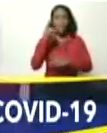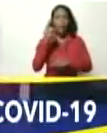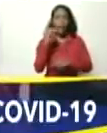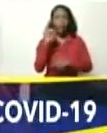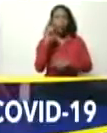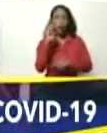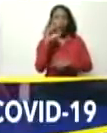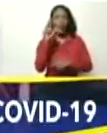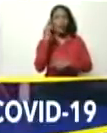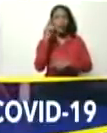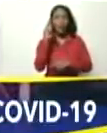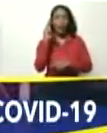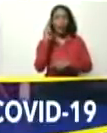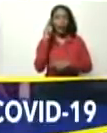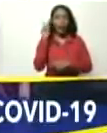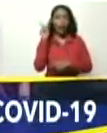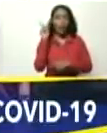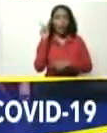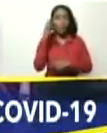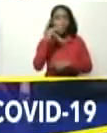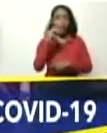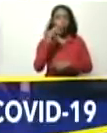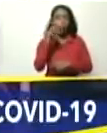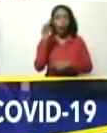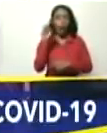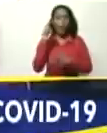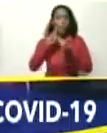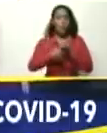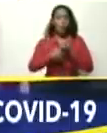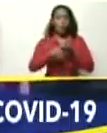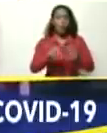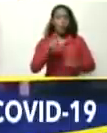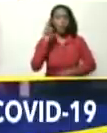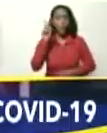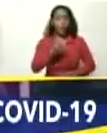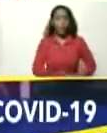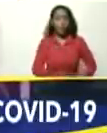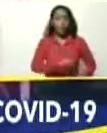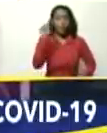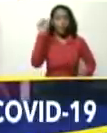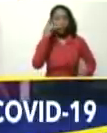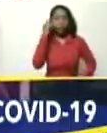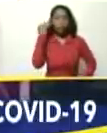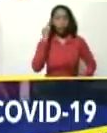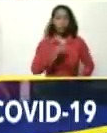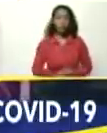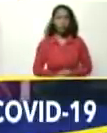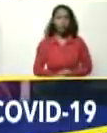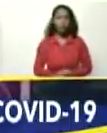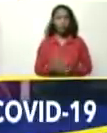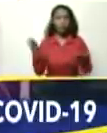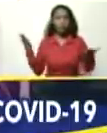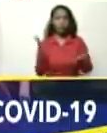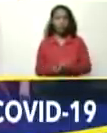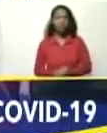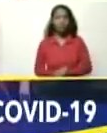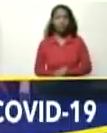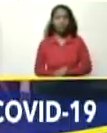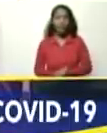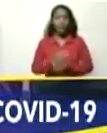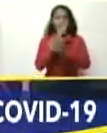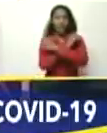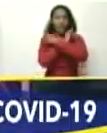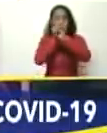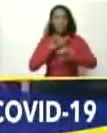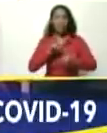Sáez. Manuela, Manuela, Manuela, libertadora del libertador. Ah, qué